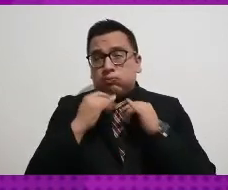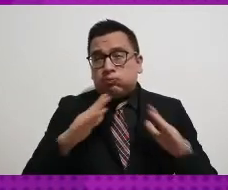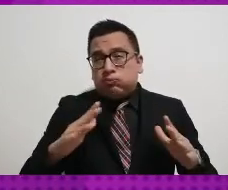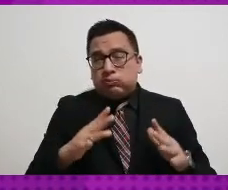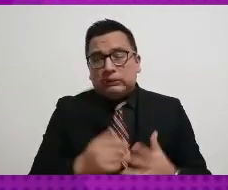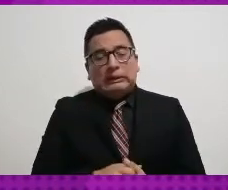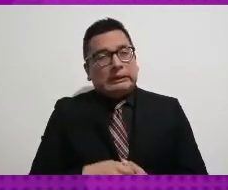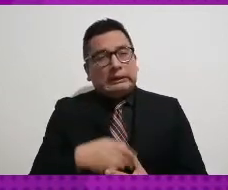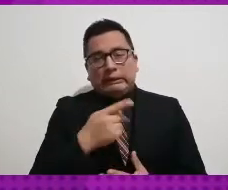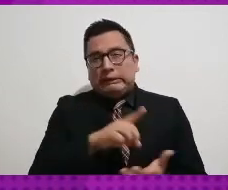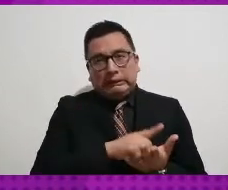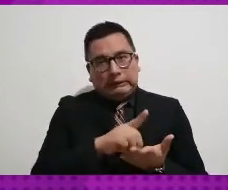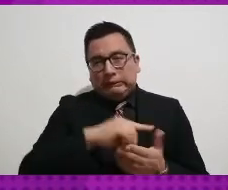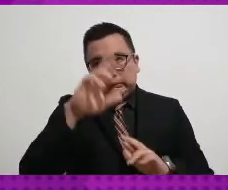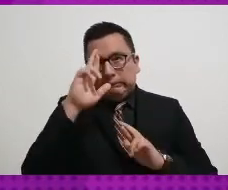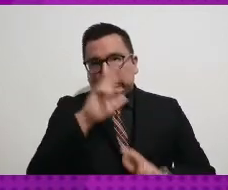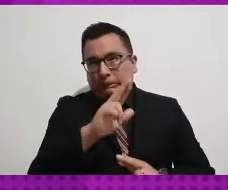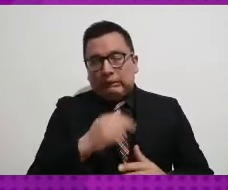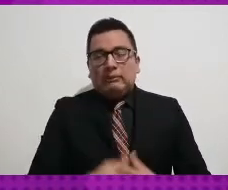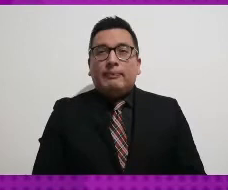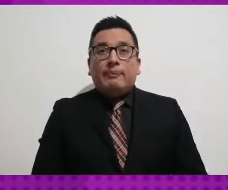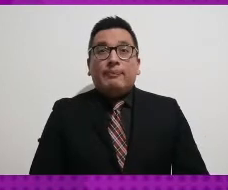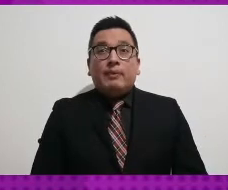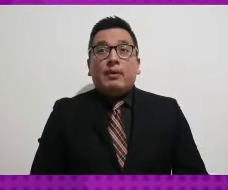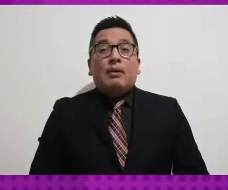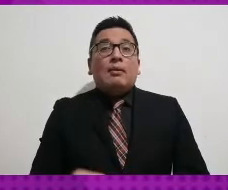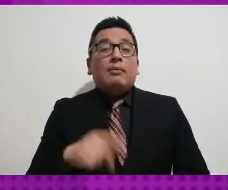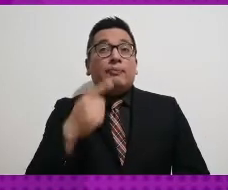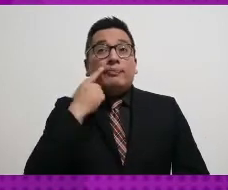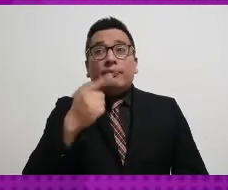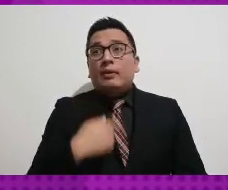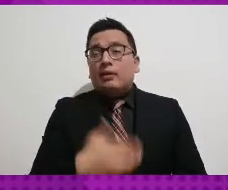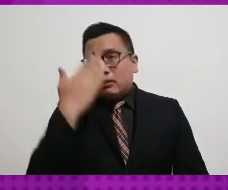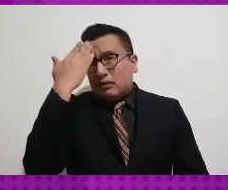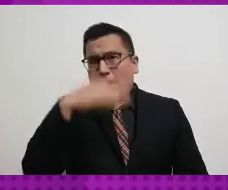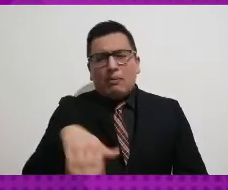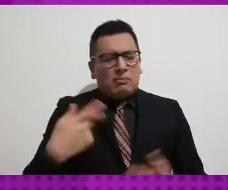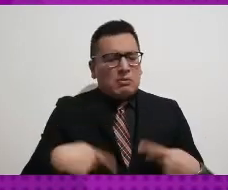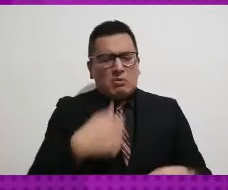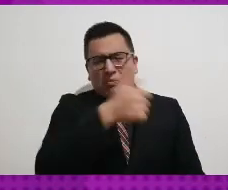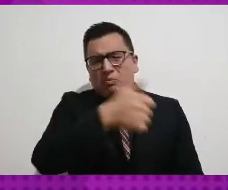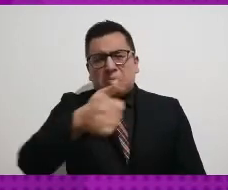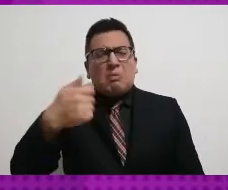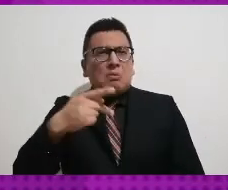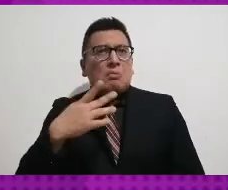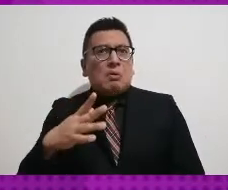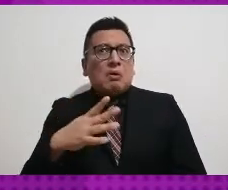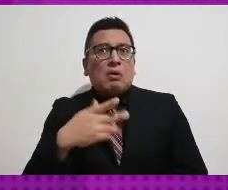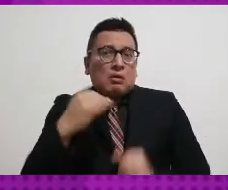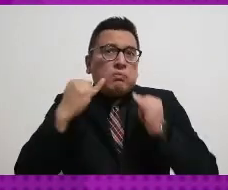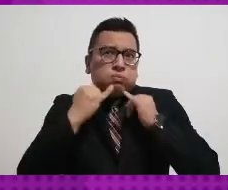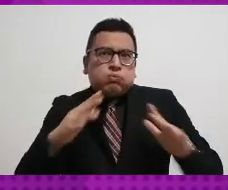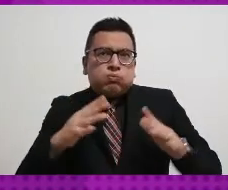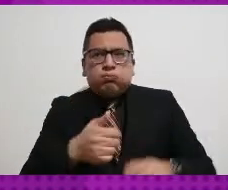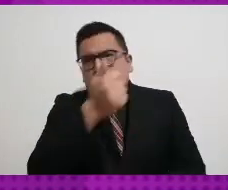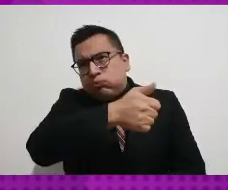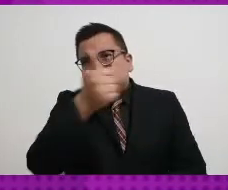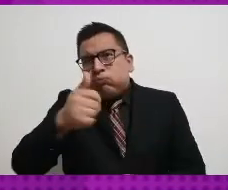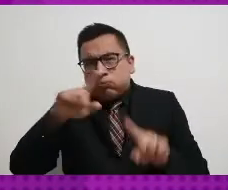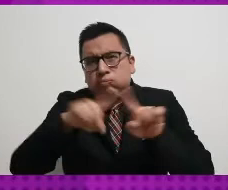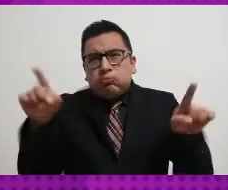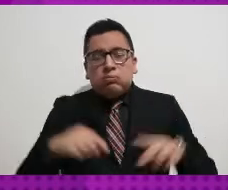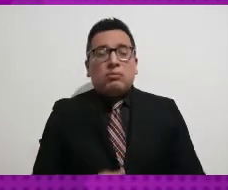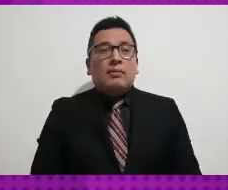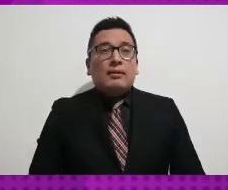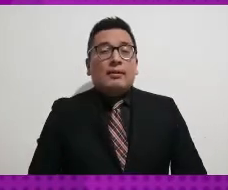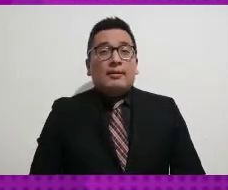decirlo, consejera, cada ser humano es titular de una serie de datos personales, y aquí precisar para aquellas personas